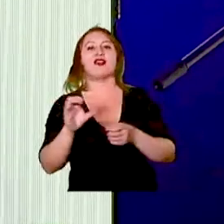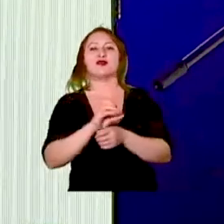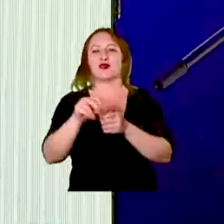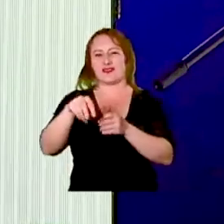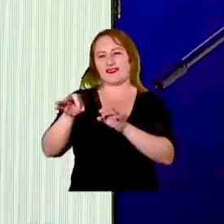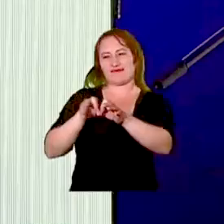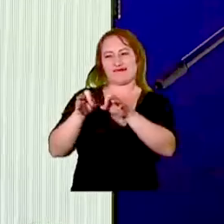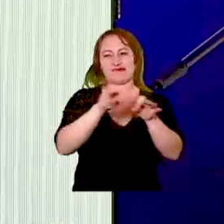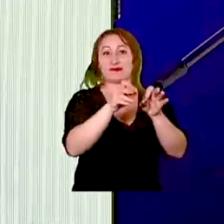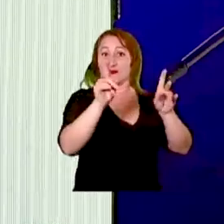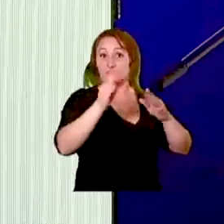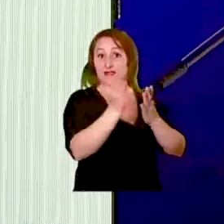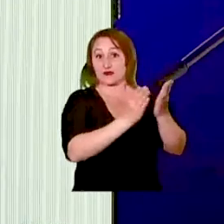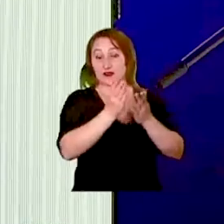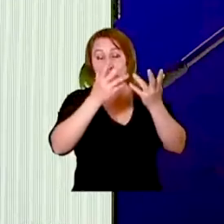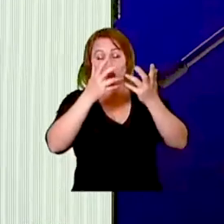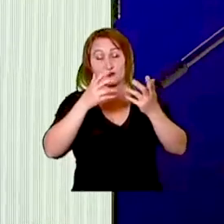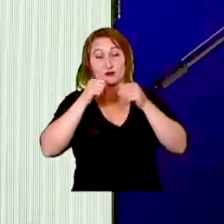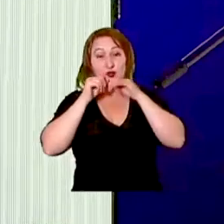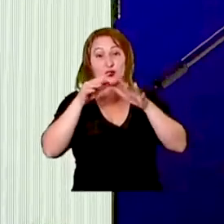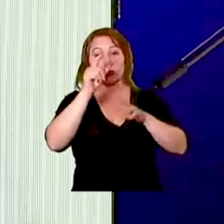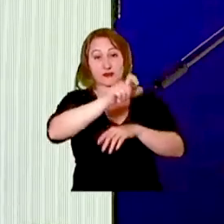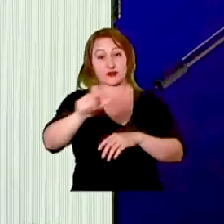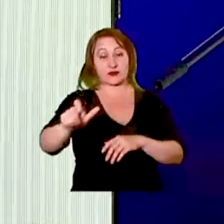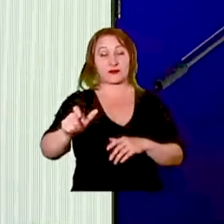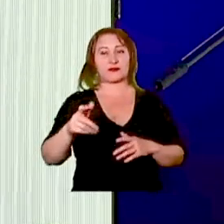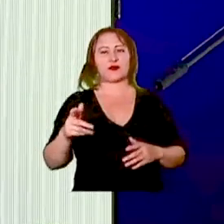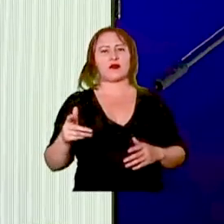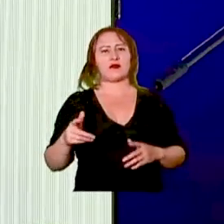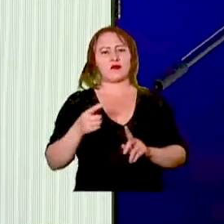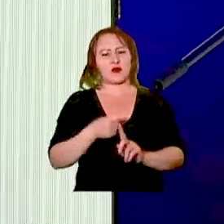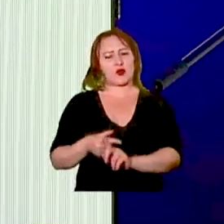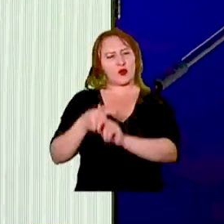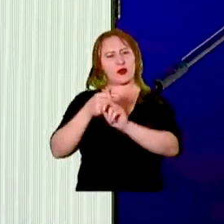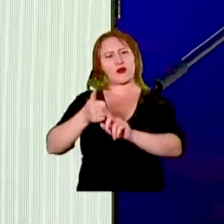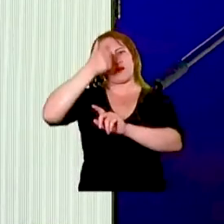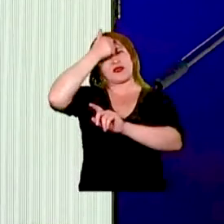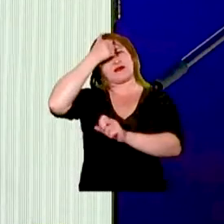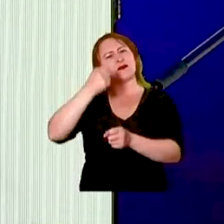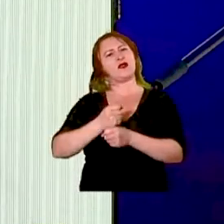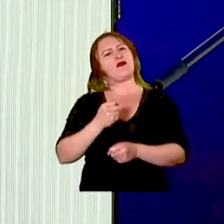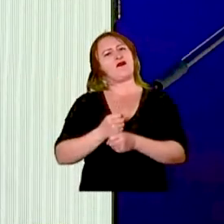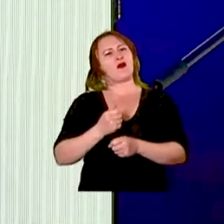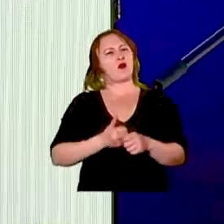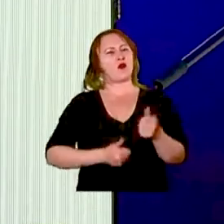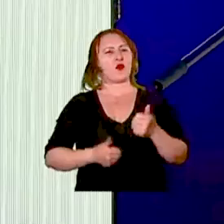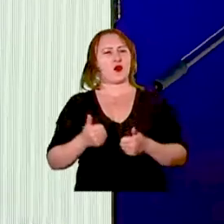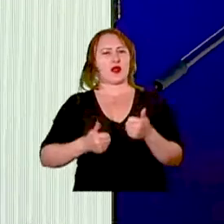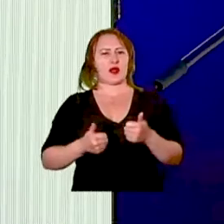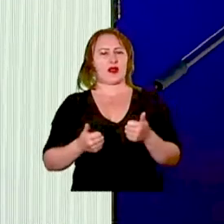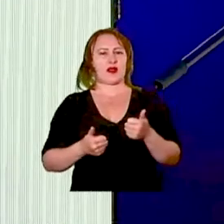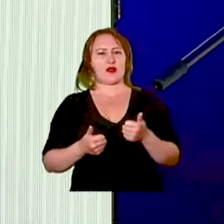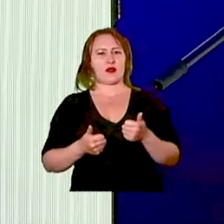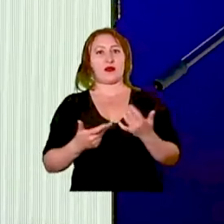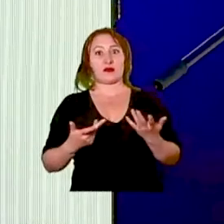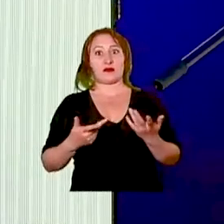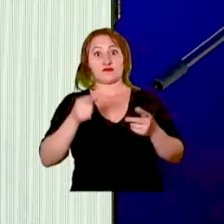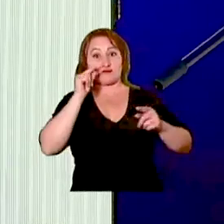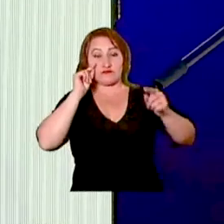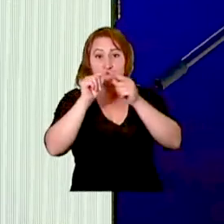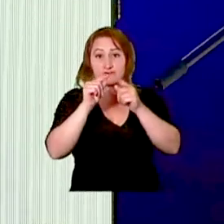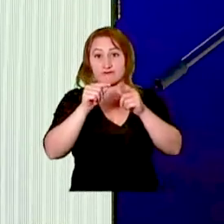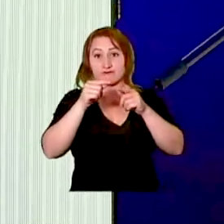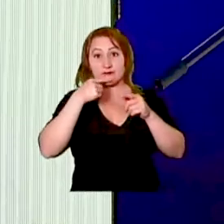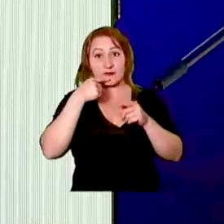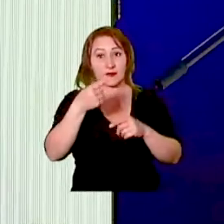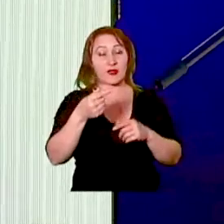a los servidores públicos, cuál es para la Procuraduría su trabajo fundamental, es con la idea de decirles